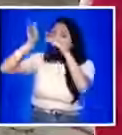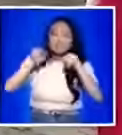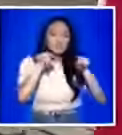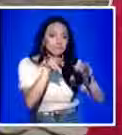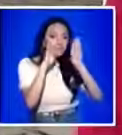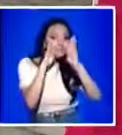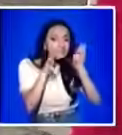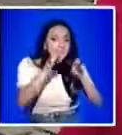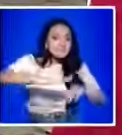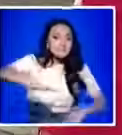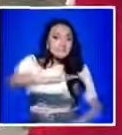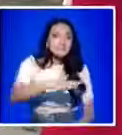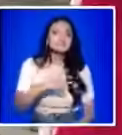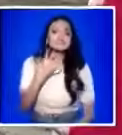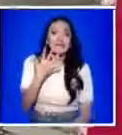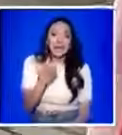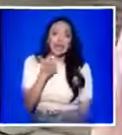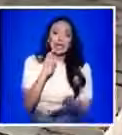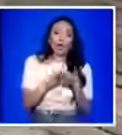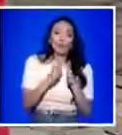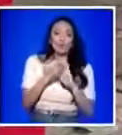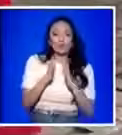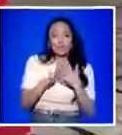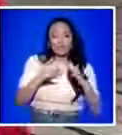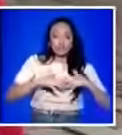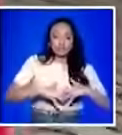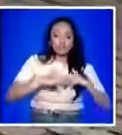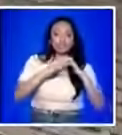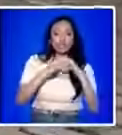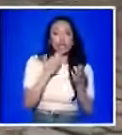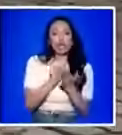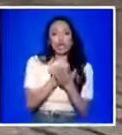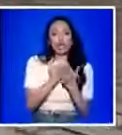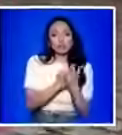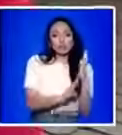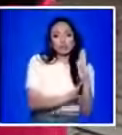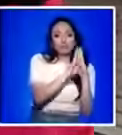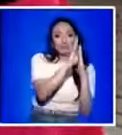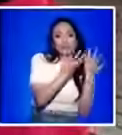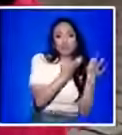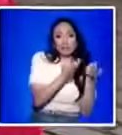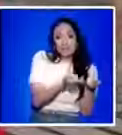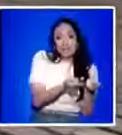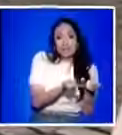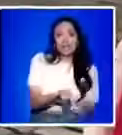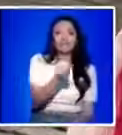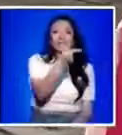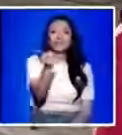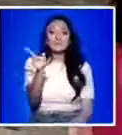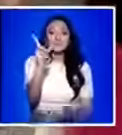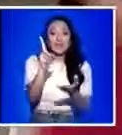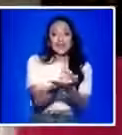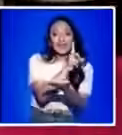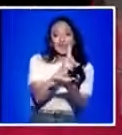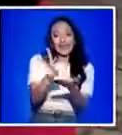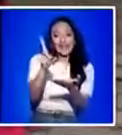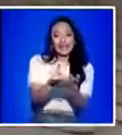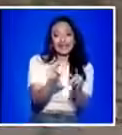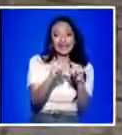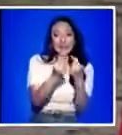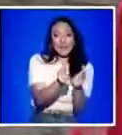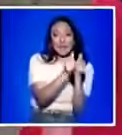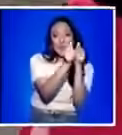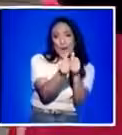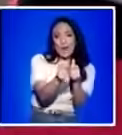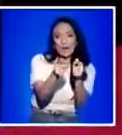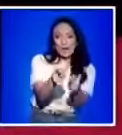momento levantándose, tratando de reponerse, de reactivarse económicamente. Y también el grupo de danza que nos acompaña en la